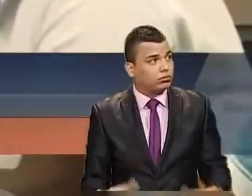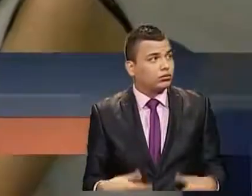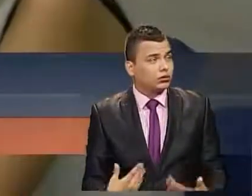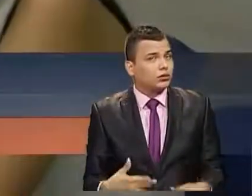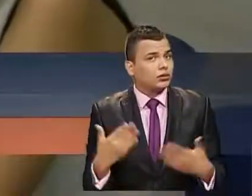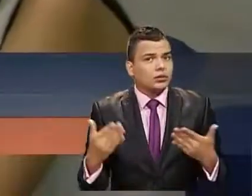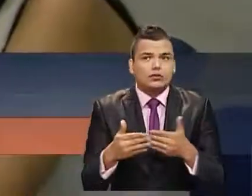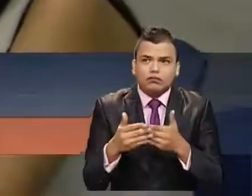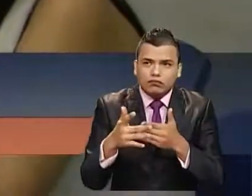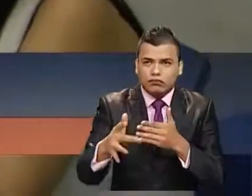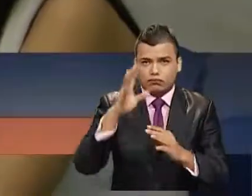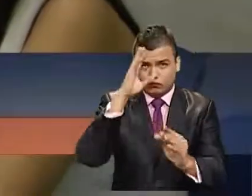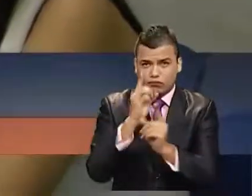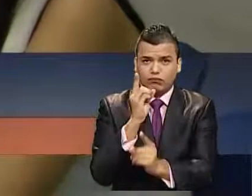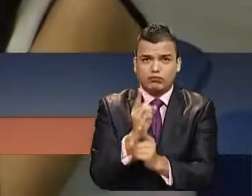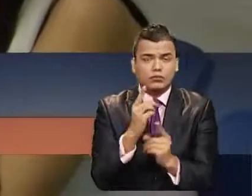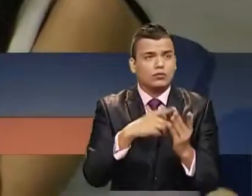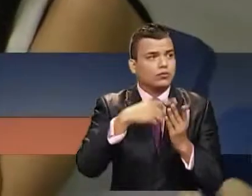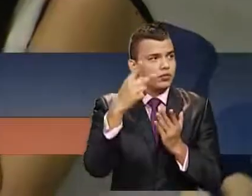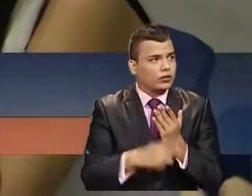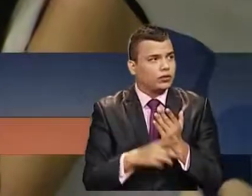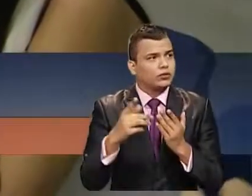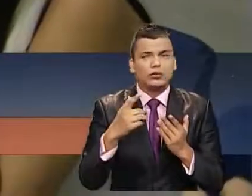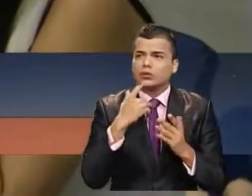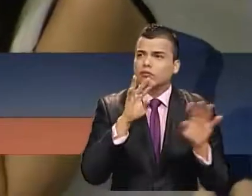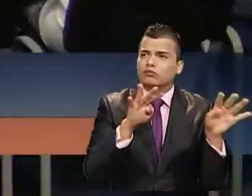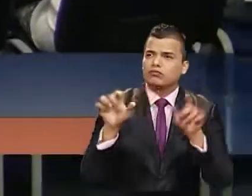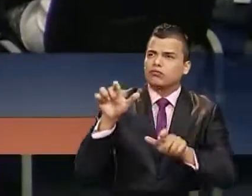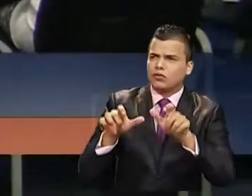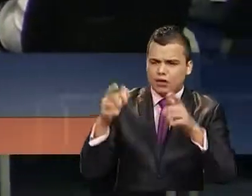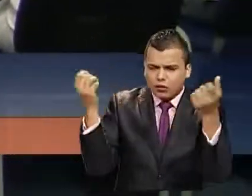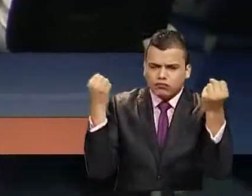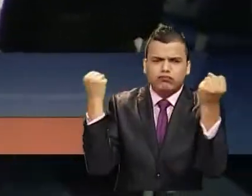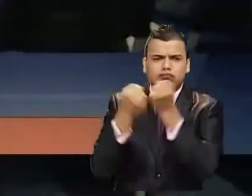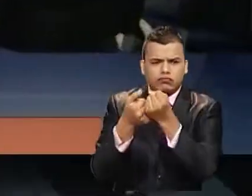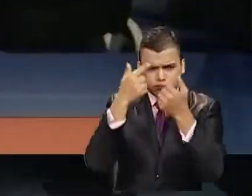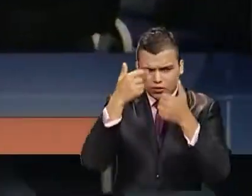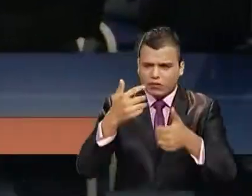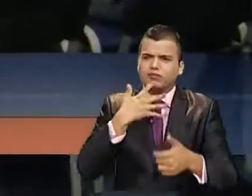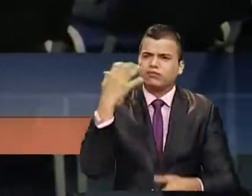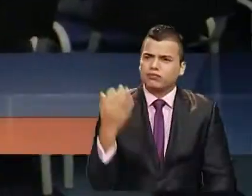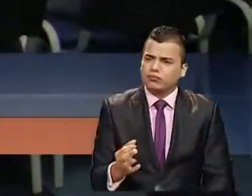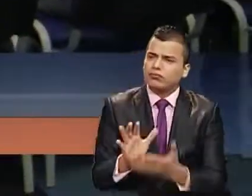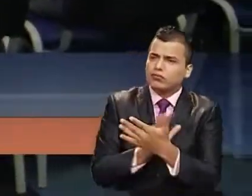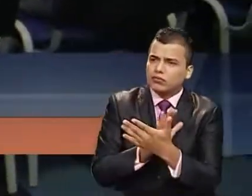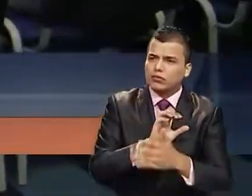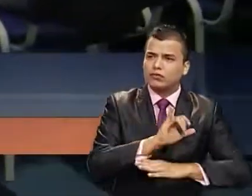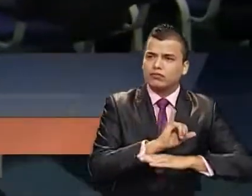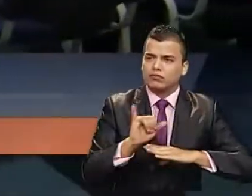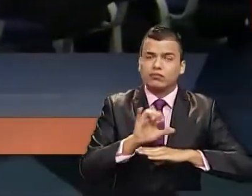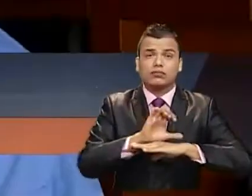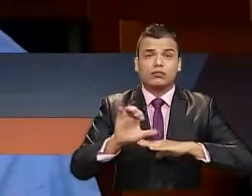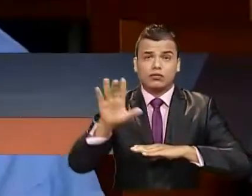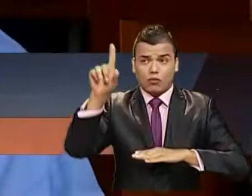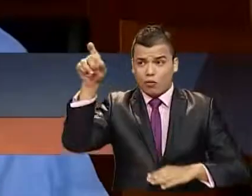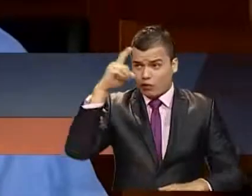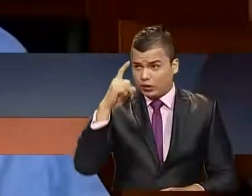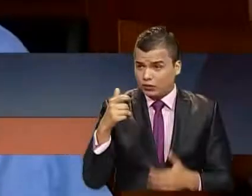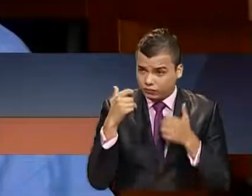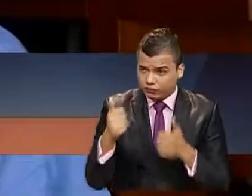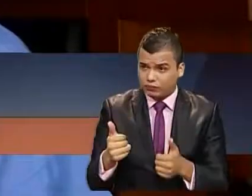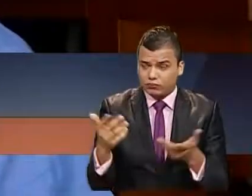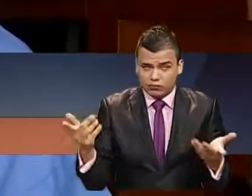pueden sacar adelante los proyectos pero sobre todo la credibilidad de la gente y la credibilidad también en todas las instituciones sí sí yo pienso que es muy